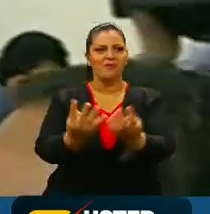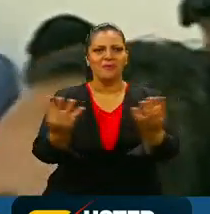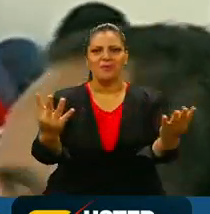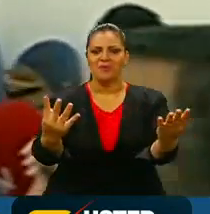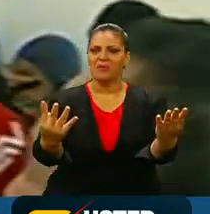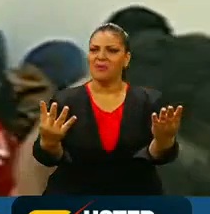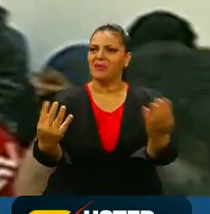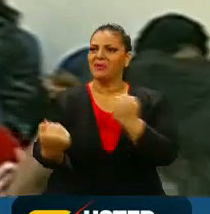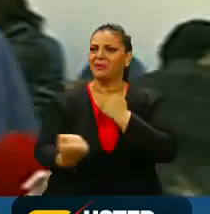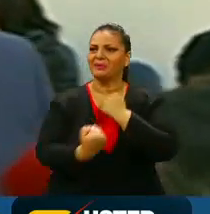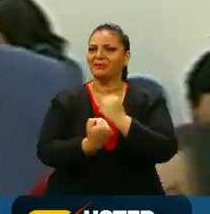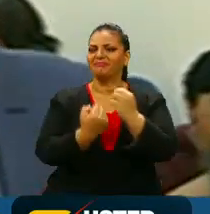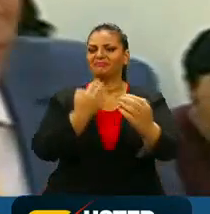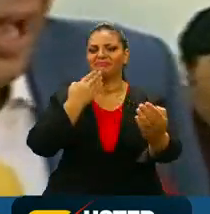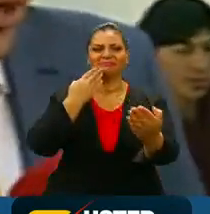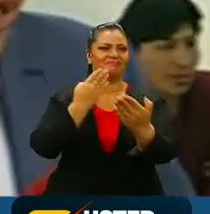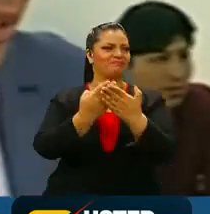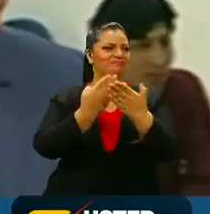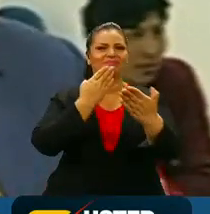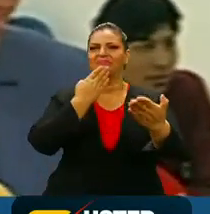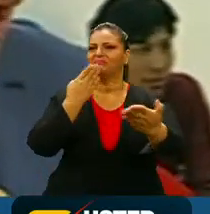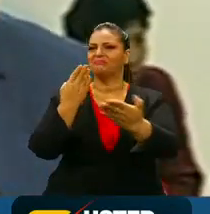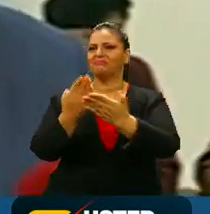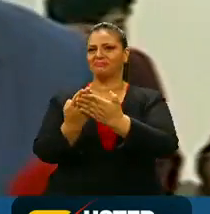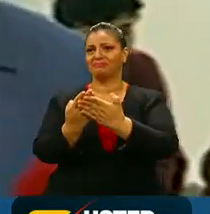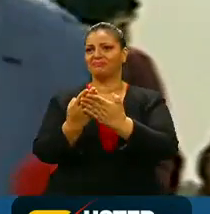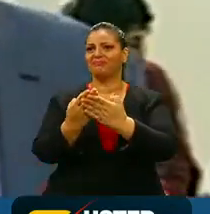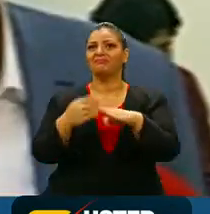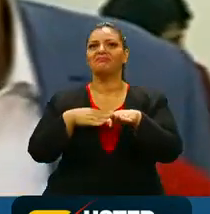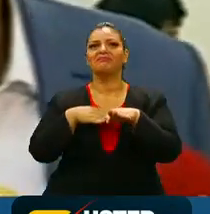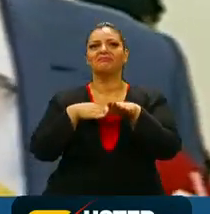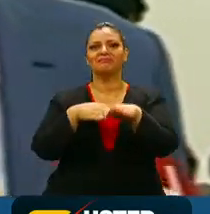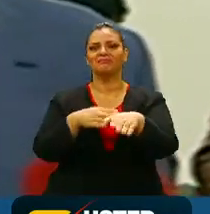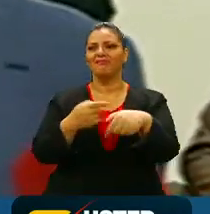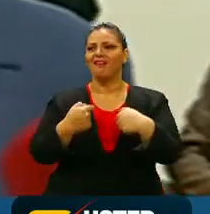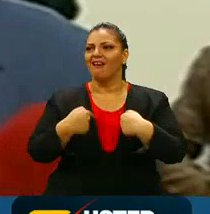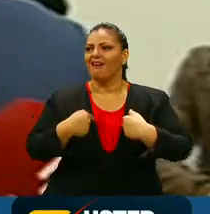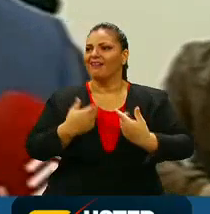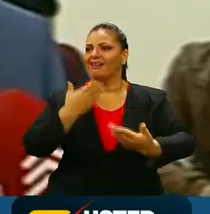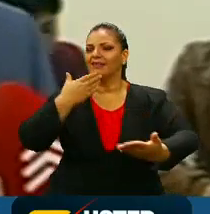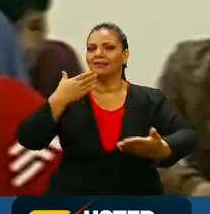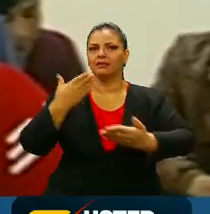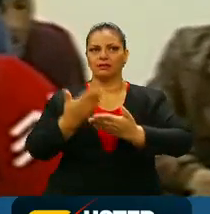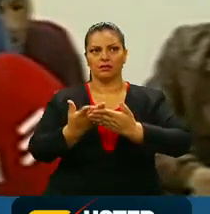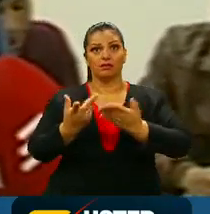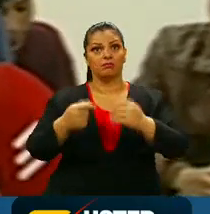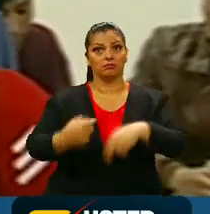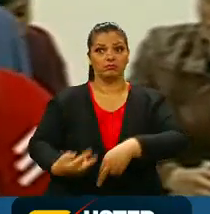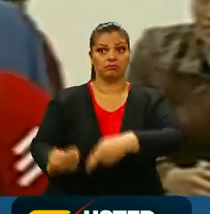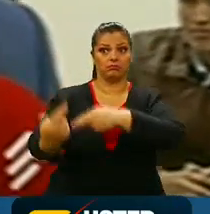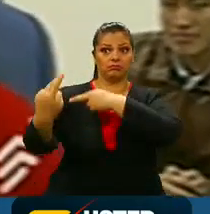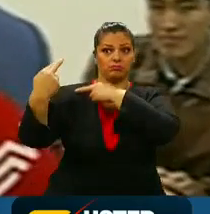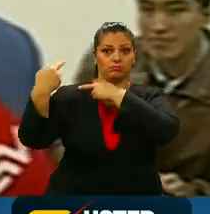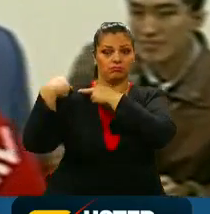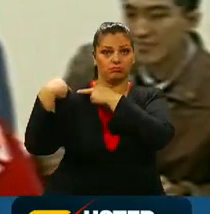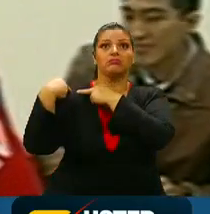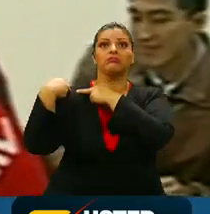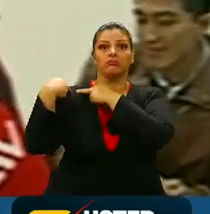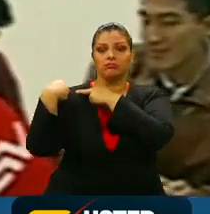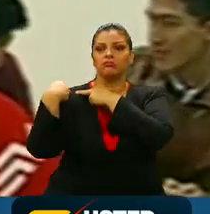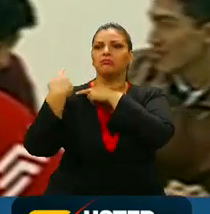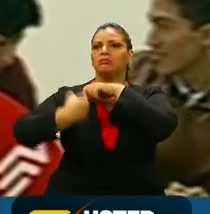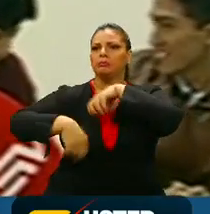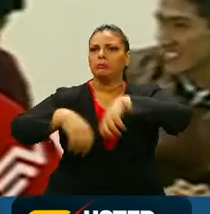todo el pueblo ecuatoriano. Confiados en recibir el respaldo del pueblo ecuatoriano para seguir trabajando por 4 años más por el buen vivir de